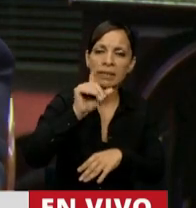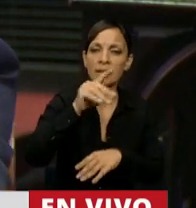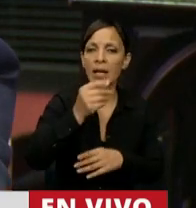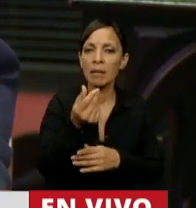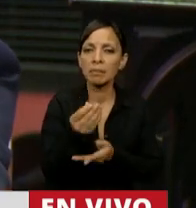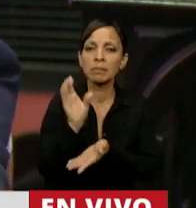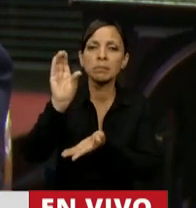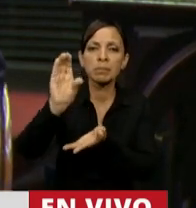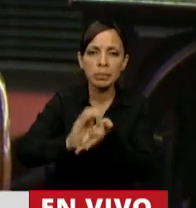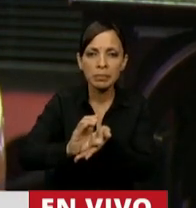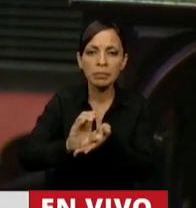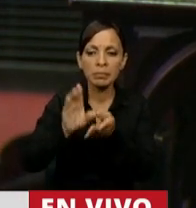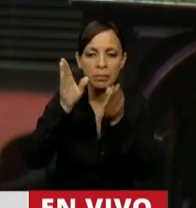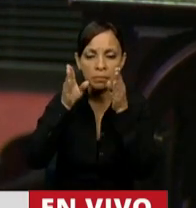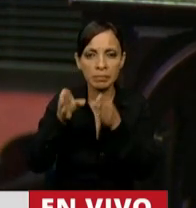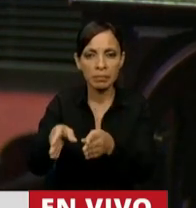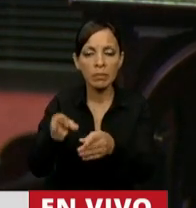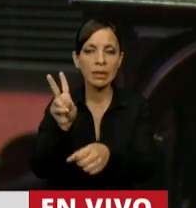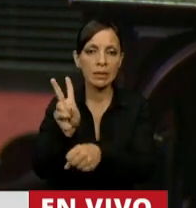inversión destinada a seguridad.